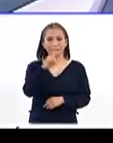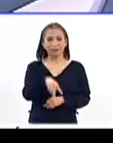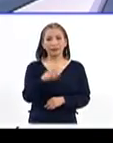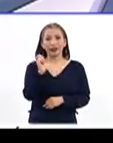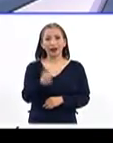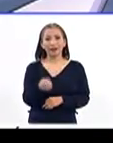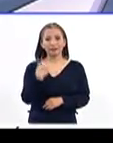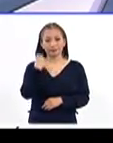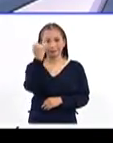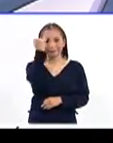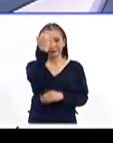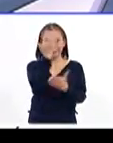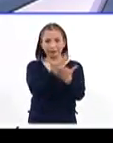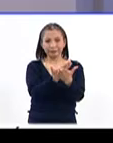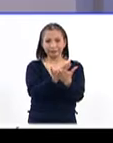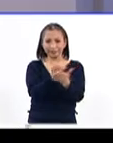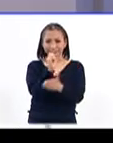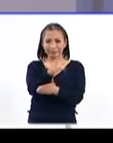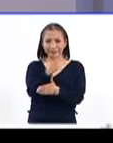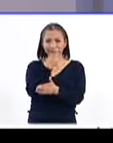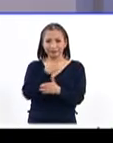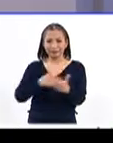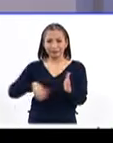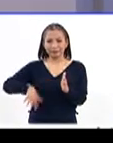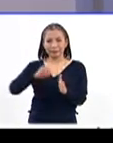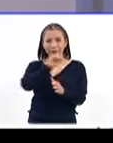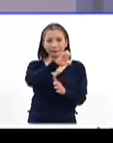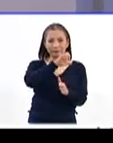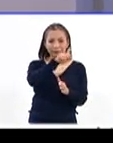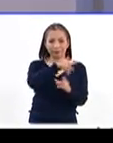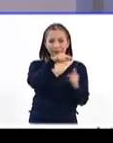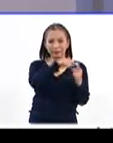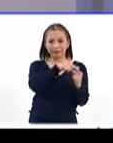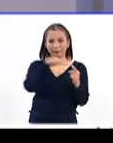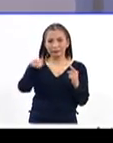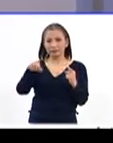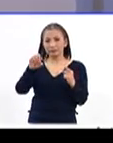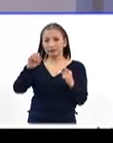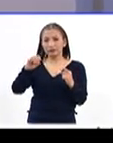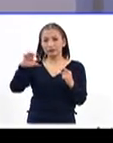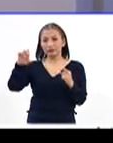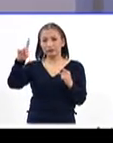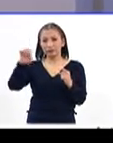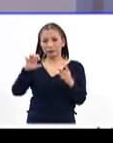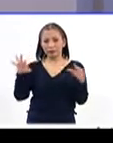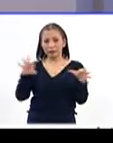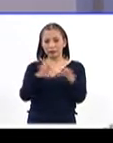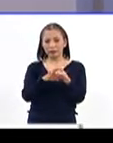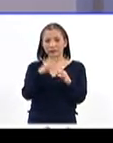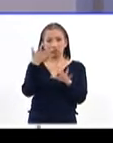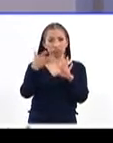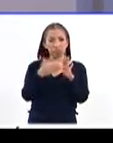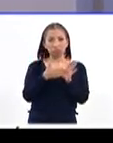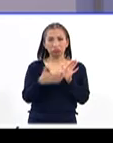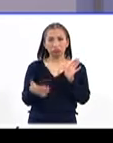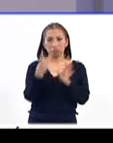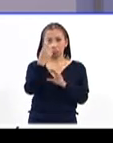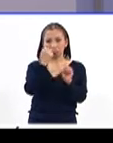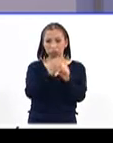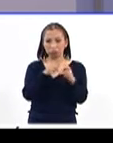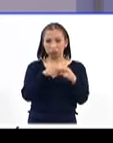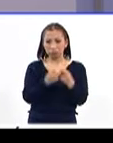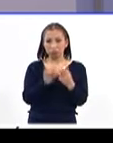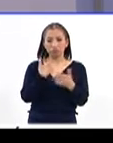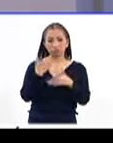Se trata de una iniciativa, como bien mencionas, entre la Secretaría de Educación Pública y la OECD, que tiene aproximadamente